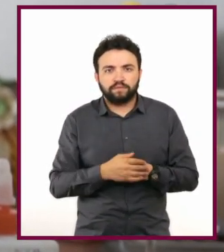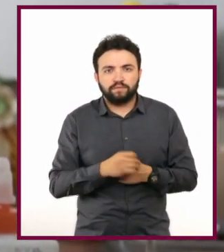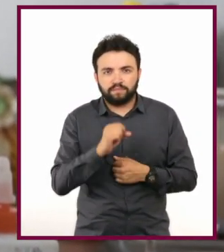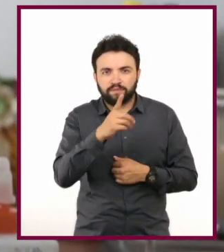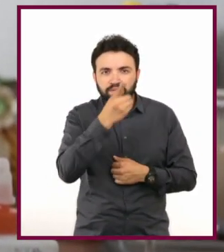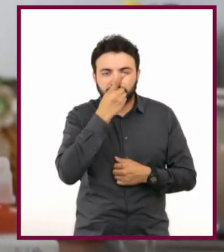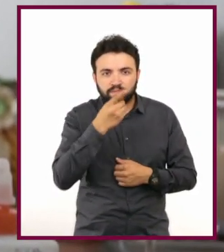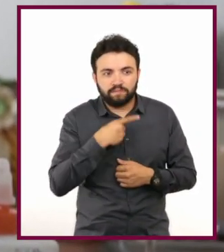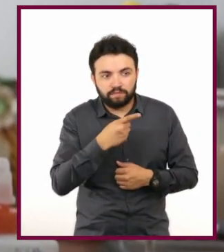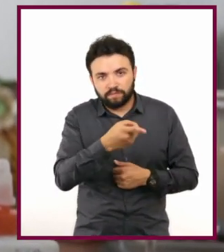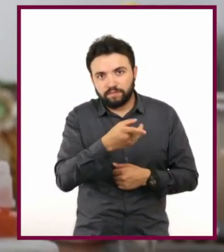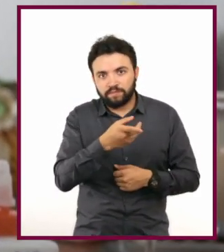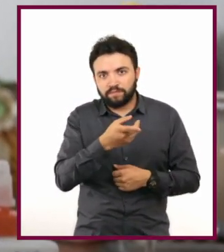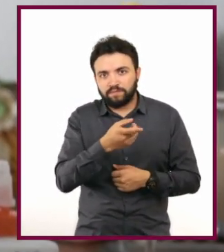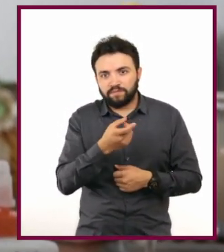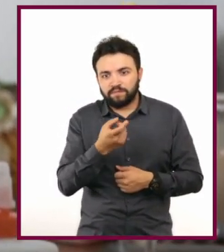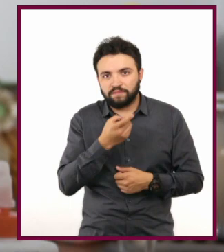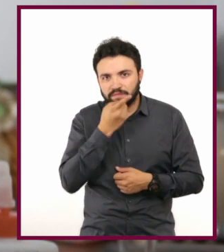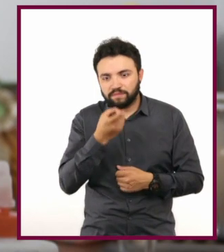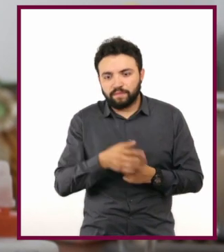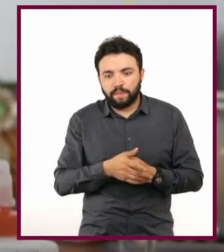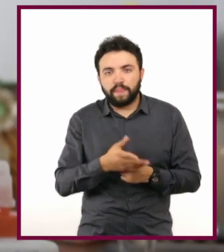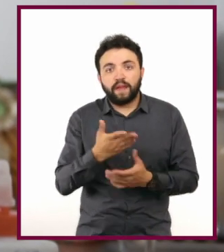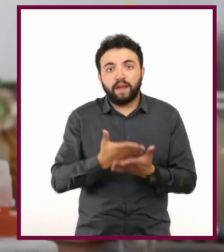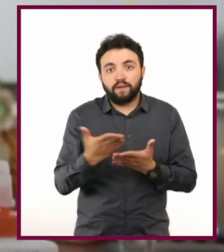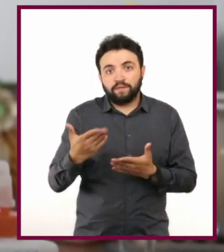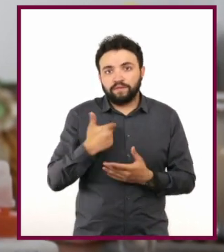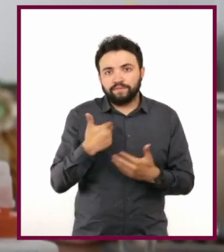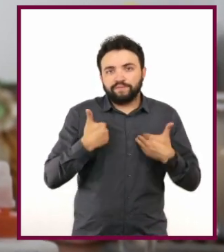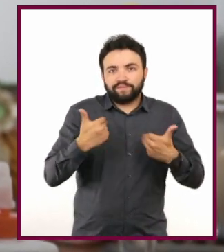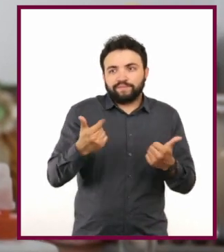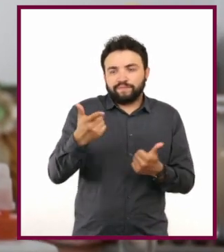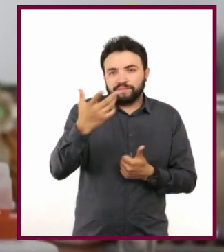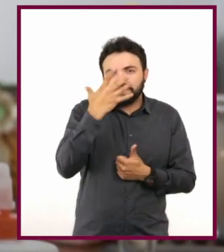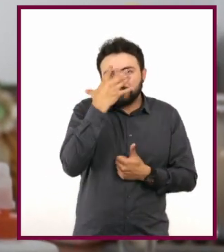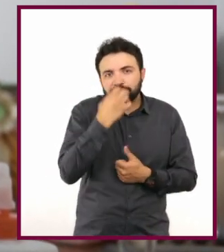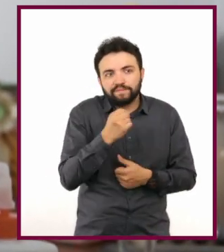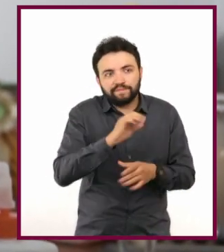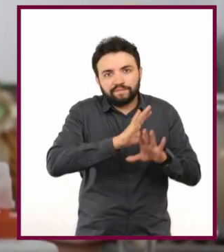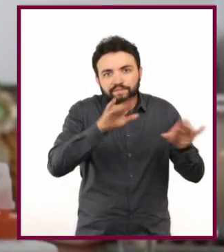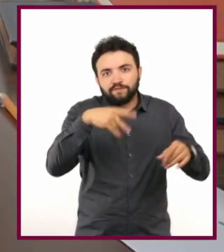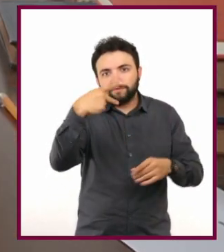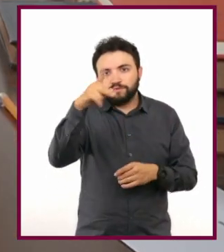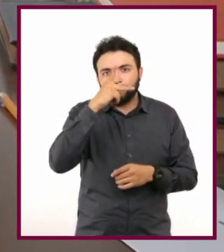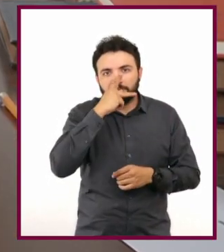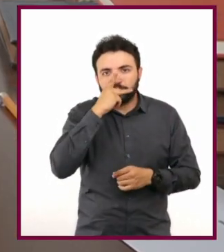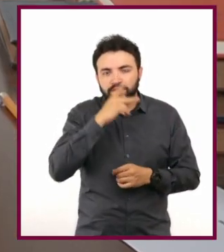oficio, como me decías que él decía. Ahora entiendo lo triste que estabas cuando se murió.